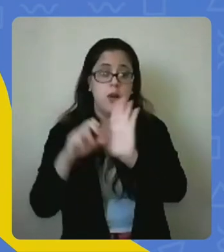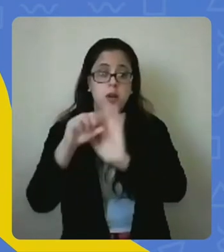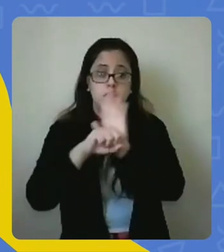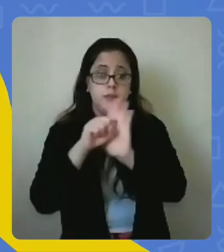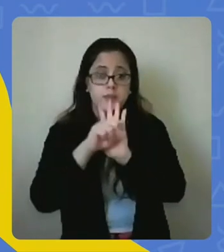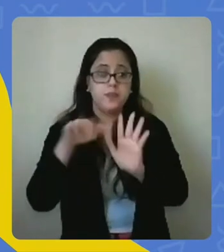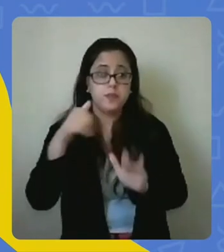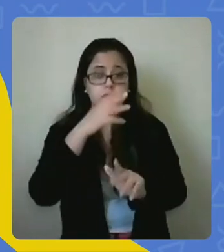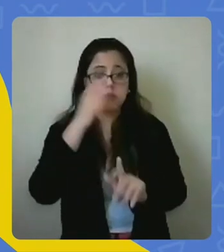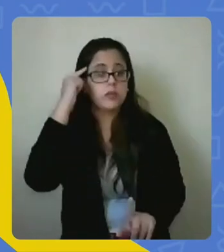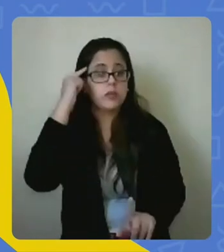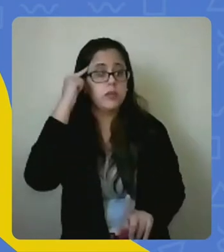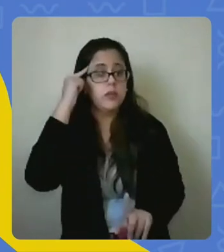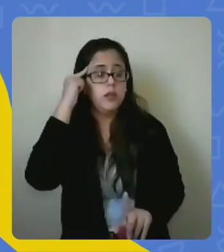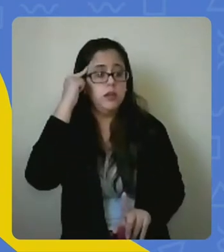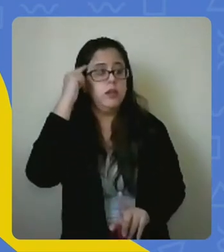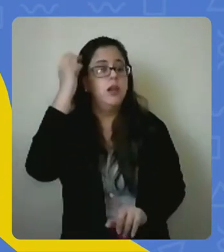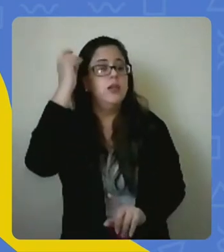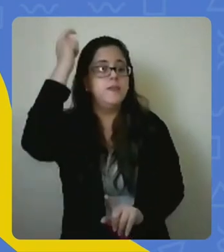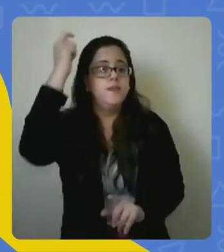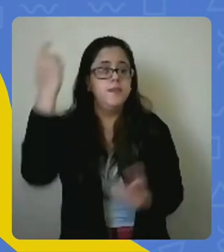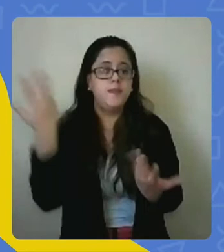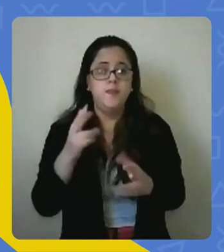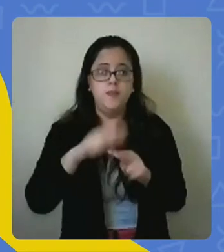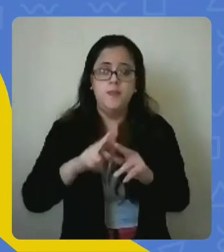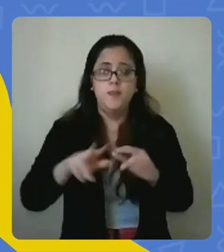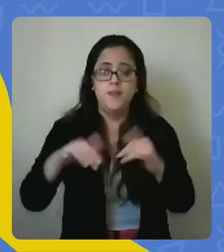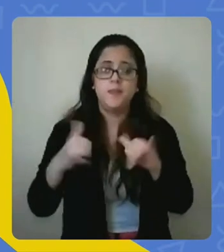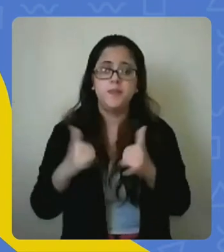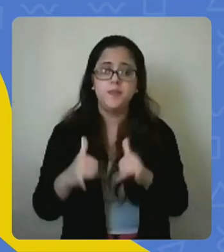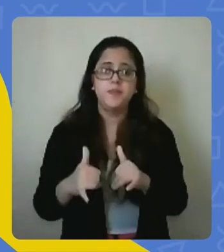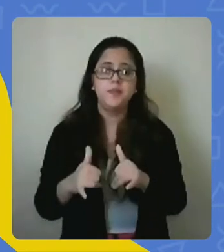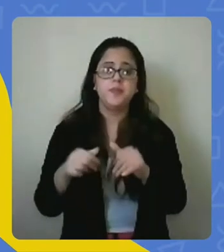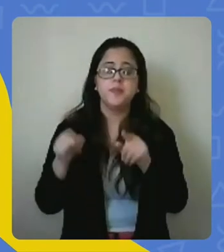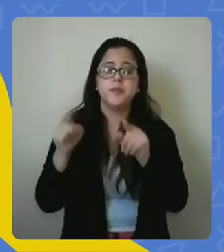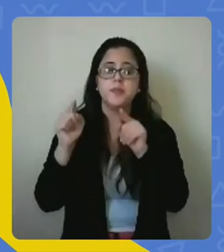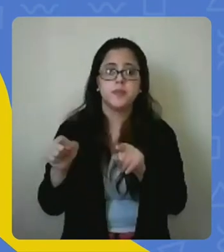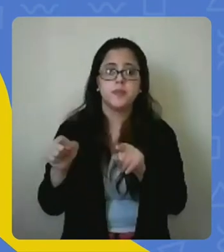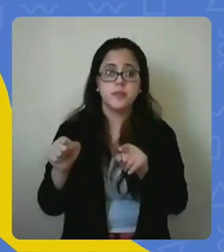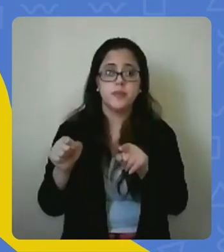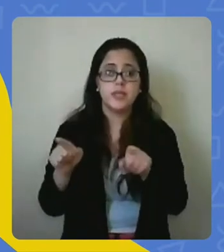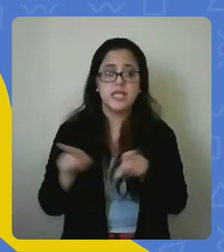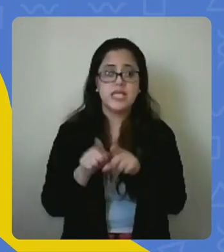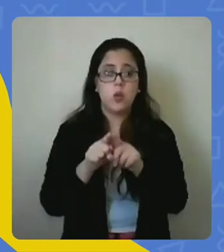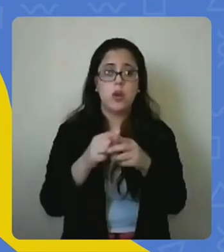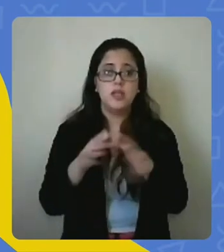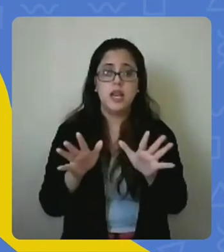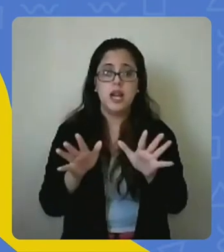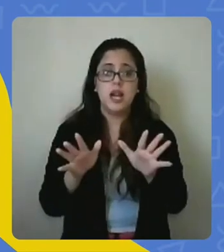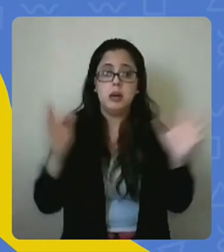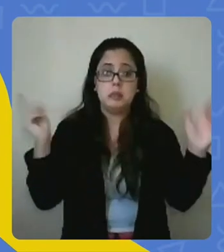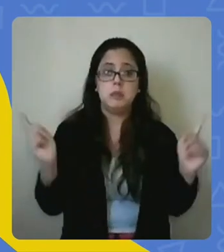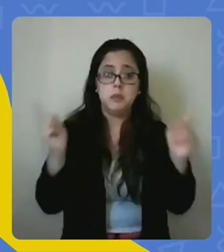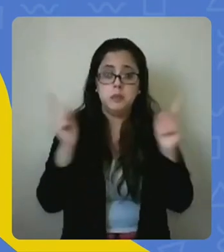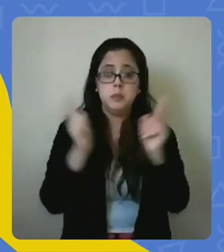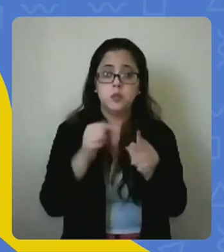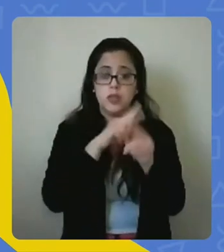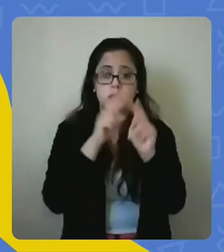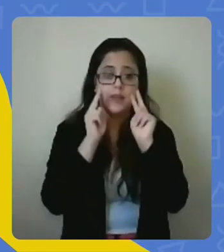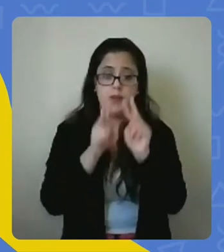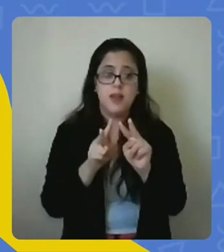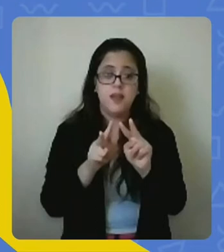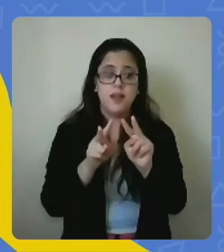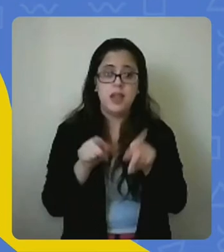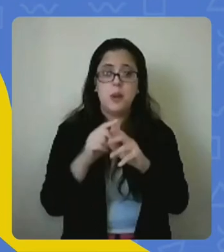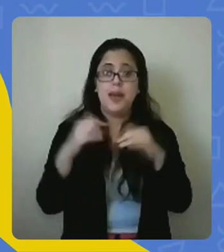cómo se despliega el juego. Lo que me parece, este es como un recorte, van a ver que están ahí como